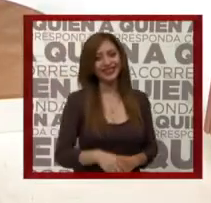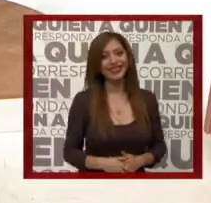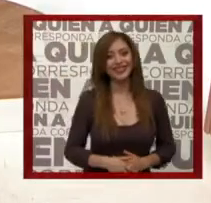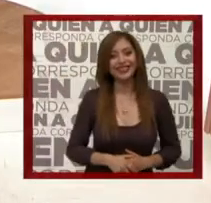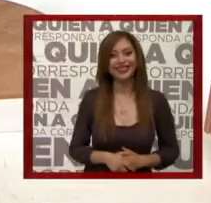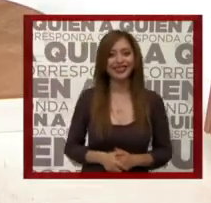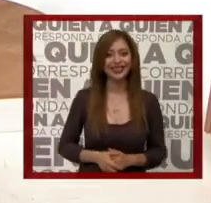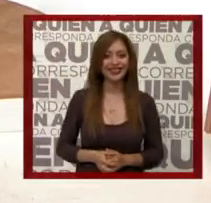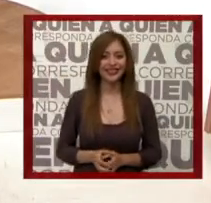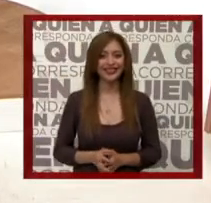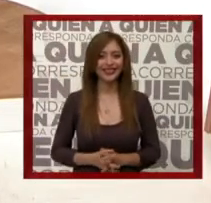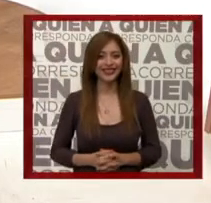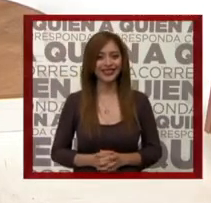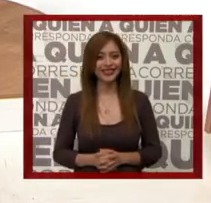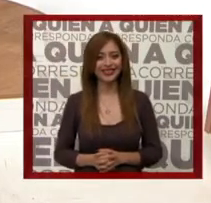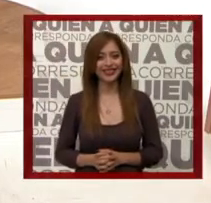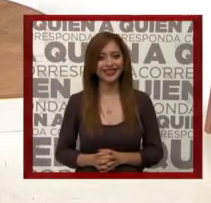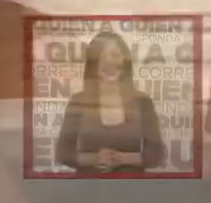Vamos a la nota.